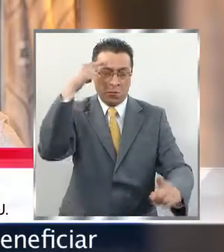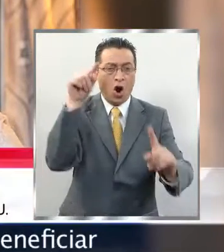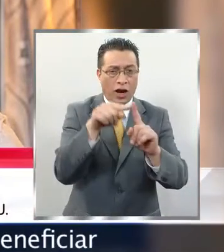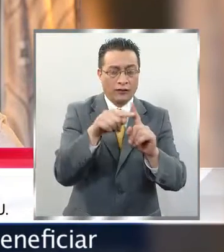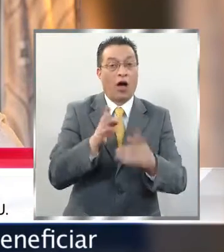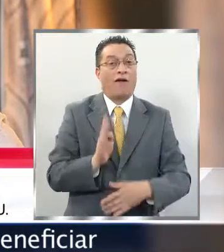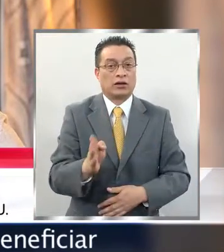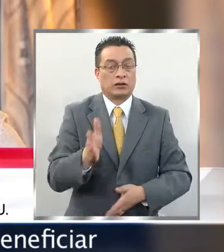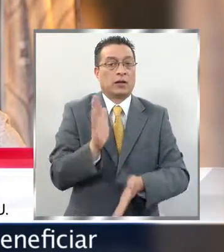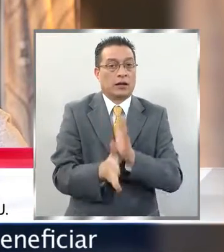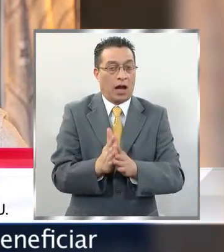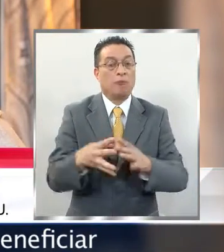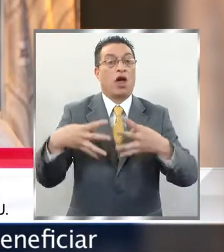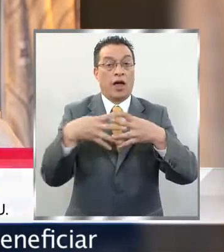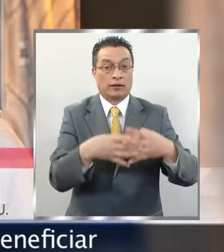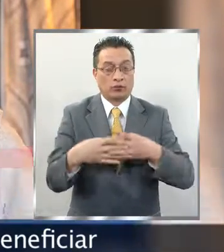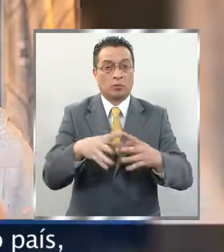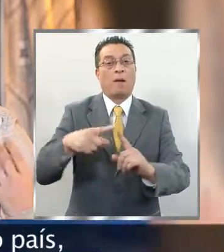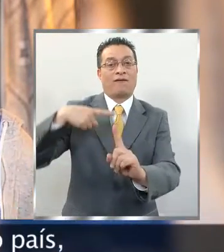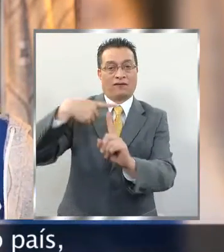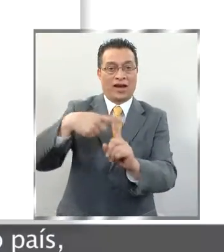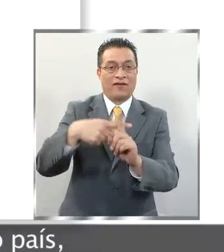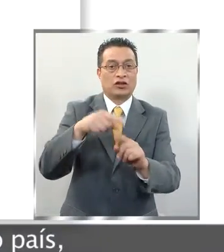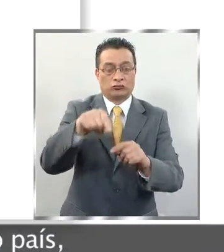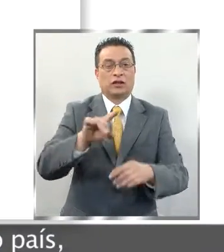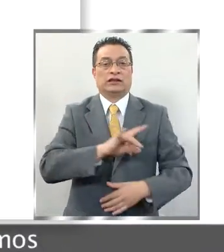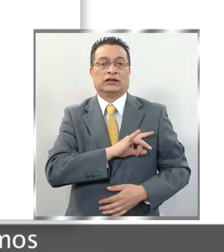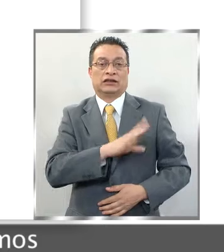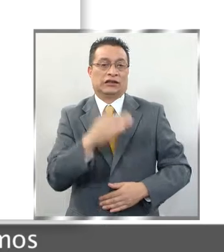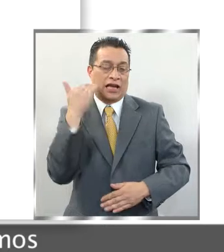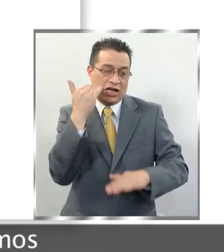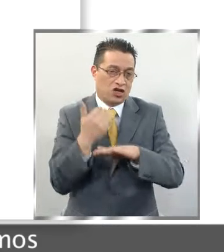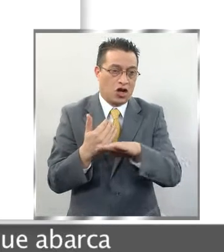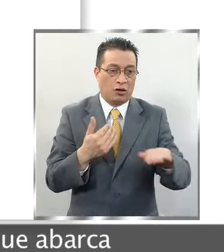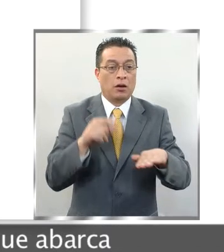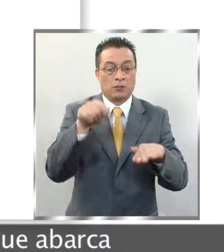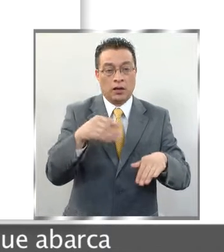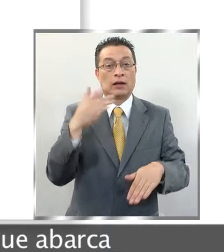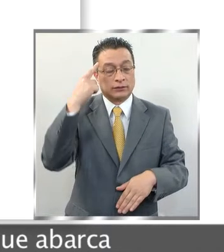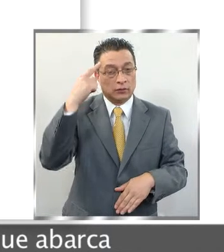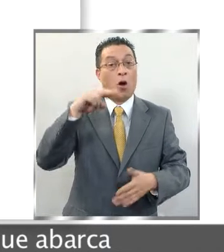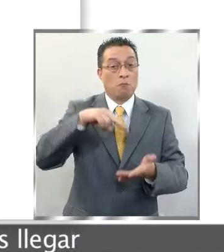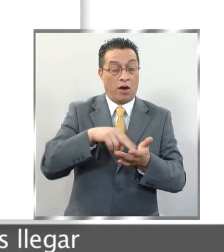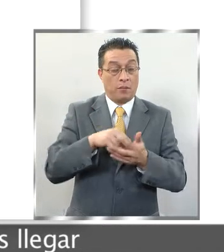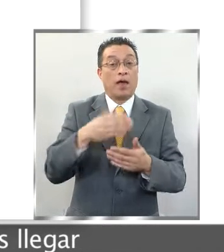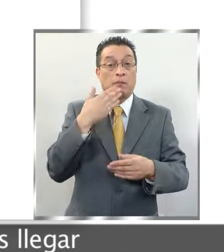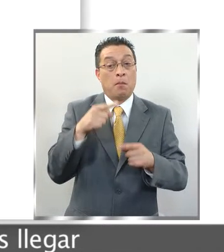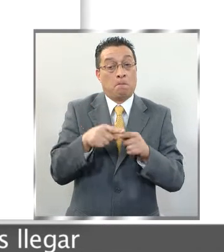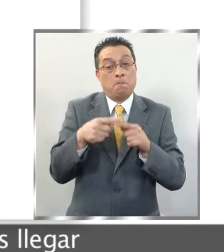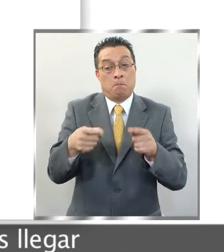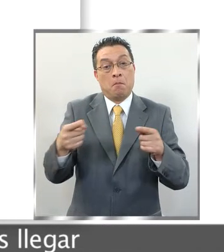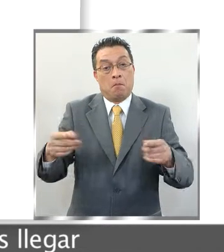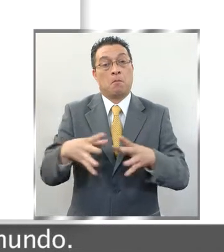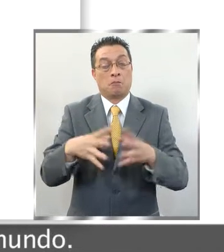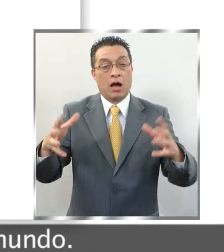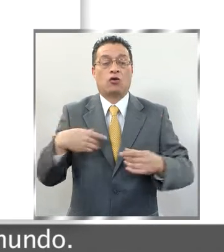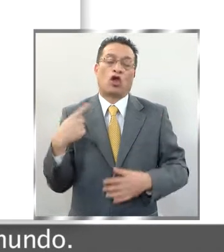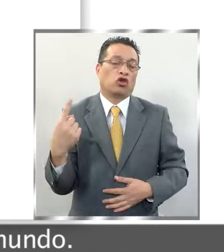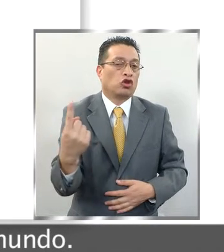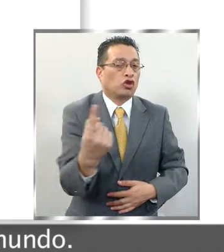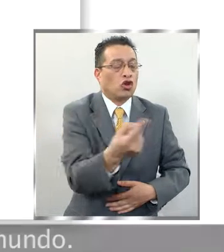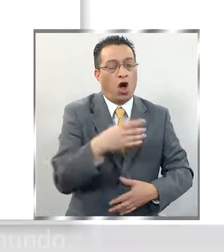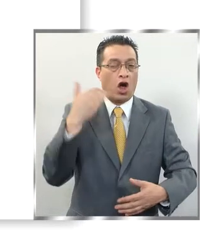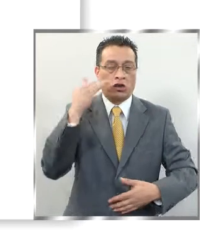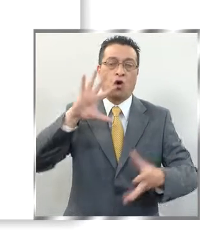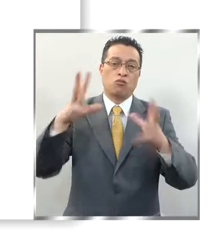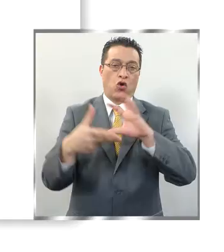rápido en Estados Unidos para beneficiar a los niños de nuestro país, pero también sabemos que es un problema que abarca mucho más y queremos llegar a todos los